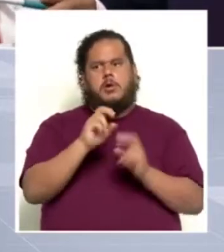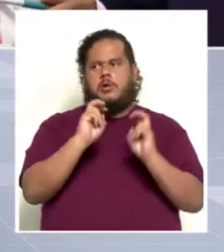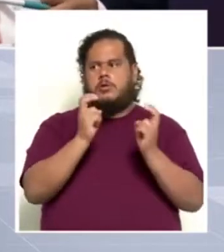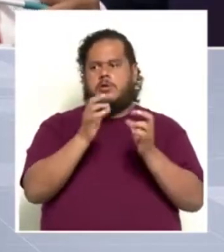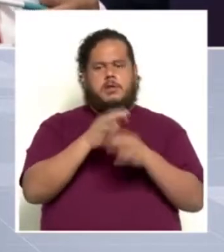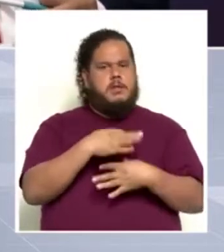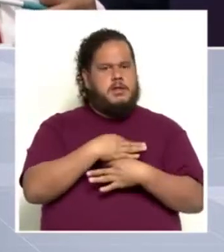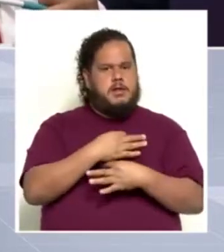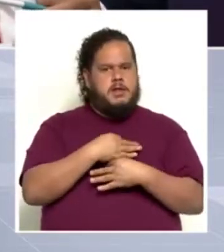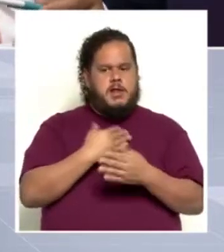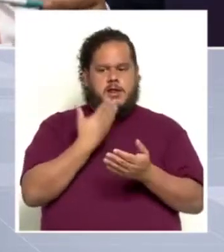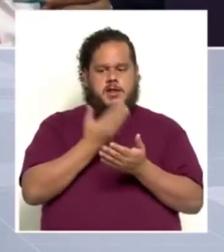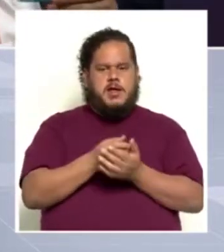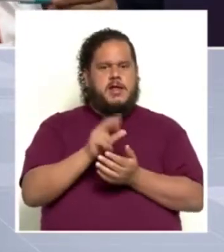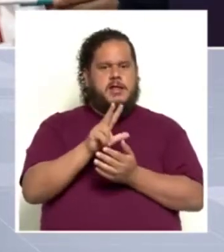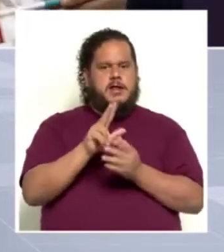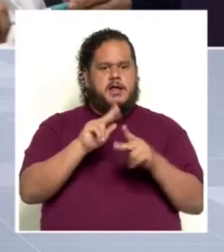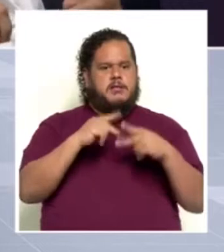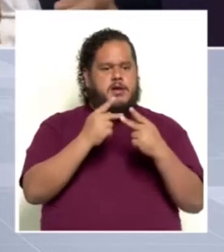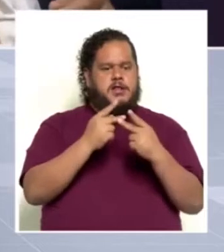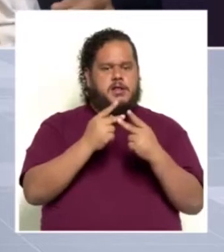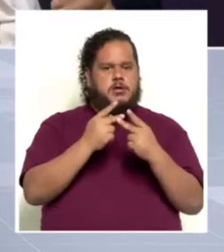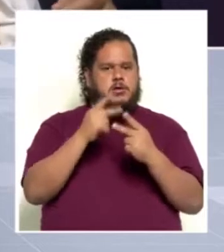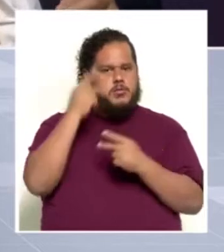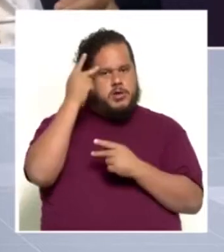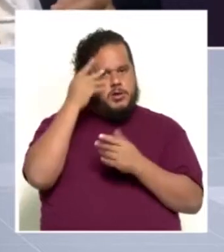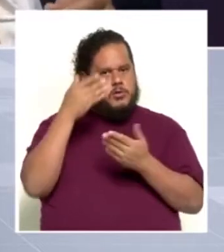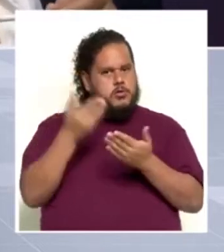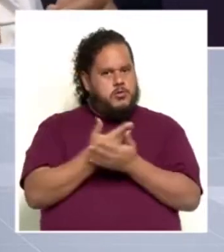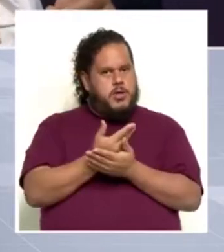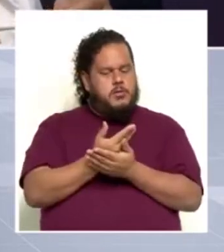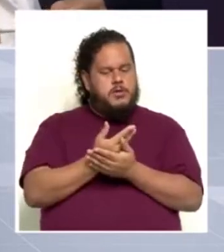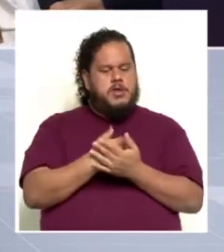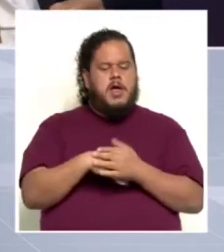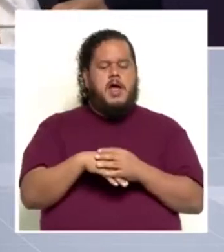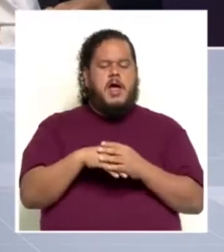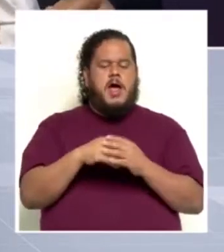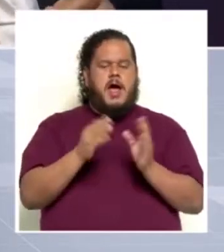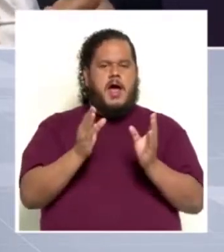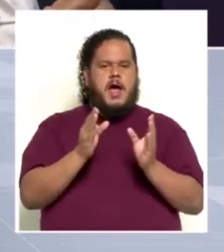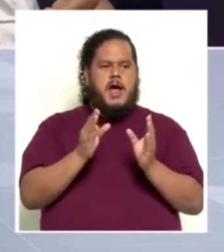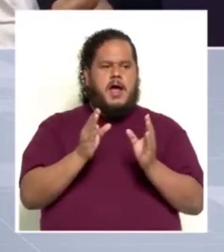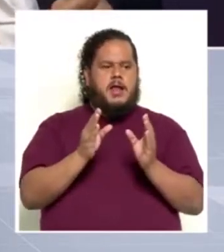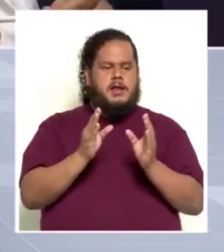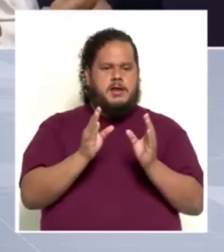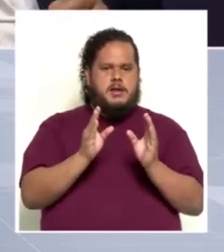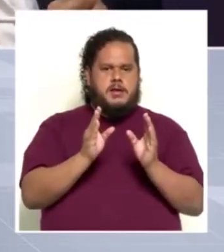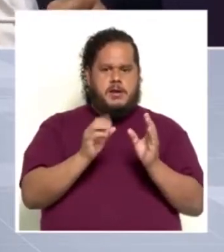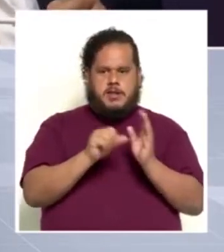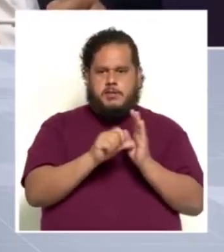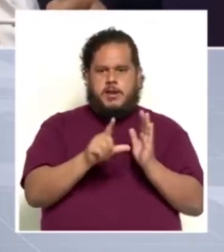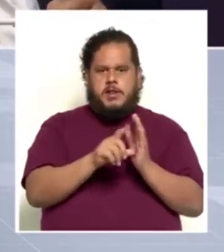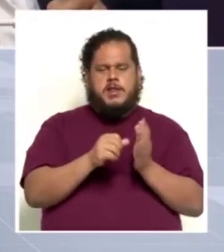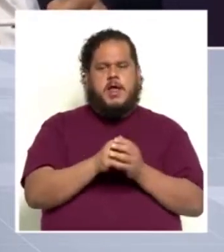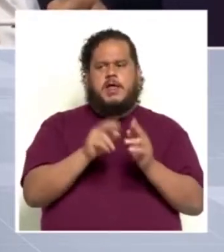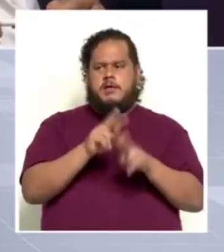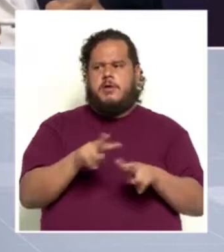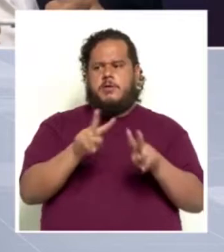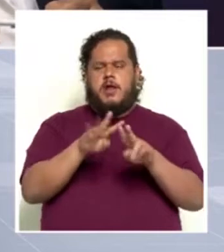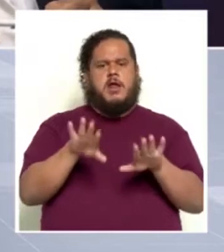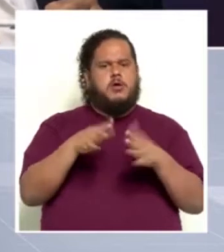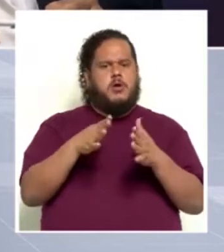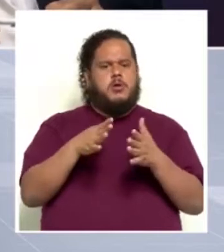por supuesto, es la llegada de 3 partidos políticos nuevos al Congreso y valorar cómo se van desarrollando los